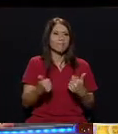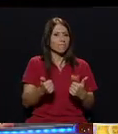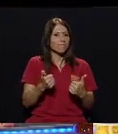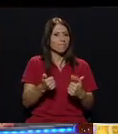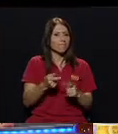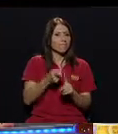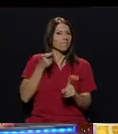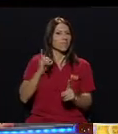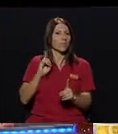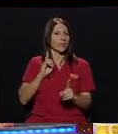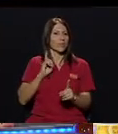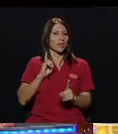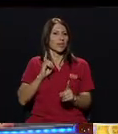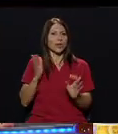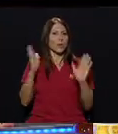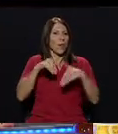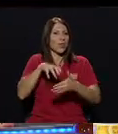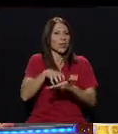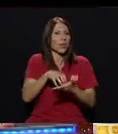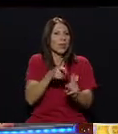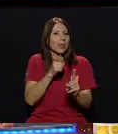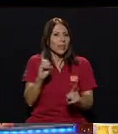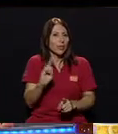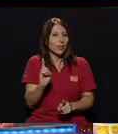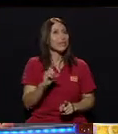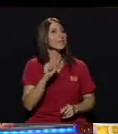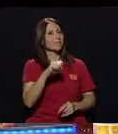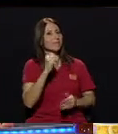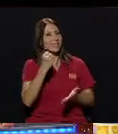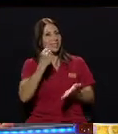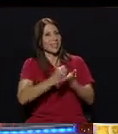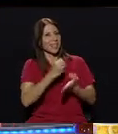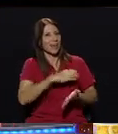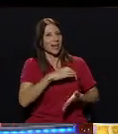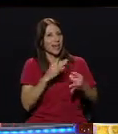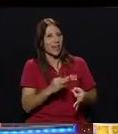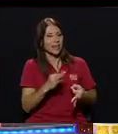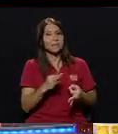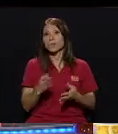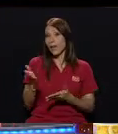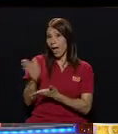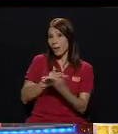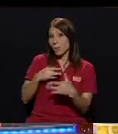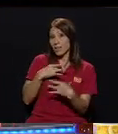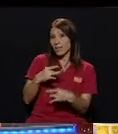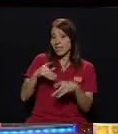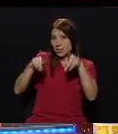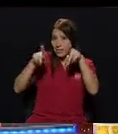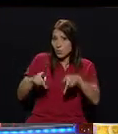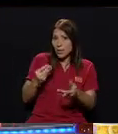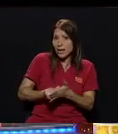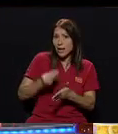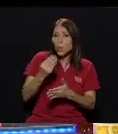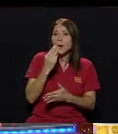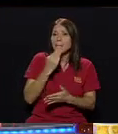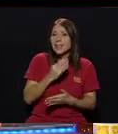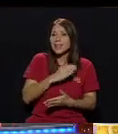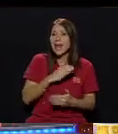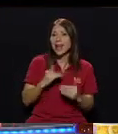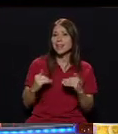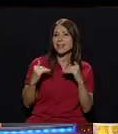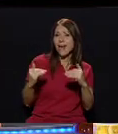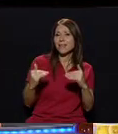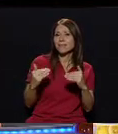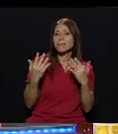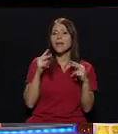de buena, que no haya duda en su procedencia. Sí, que tenga el sello de calidad, sí, digamos. Y luego, hay algo interesante, lo que yo he visto es que la persona que aprende a consumir miel de calidad